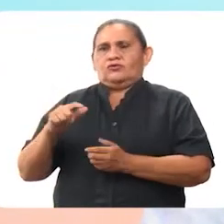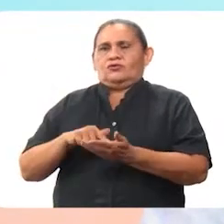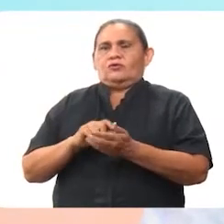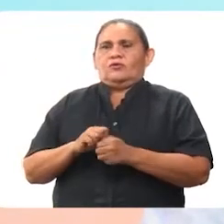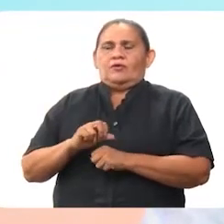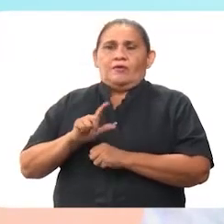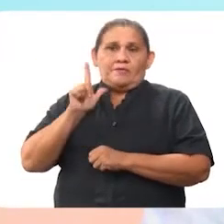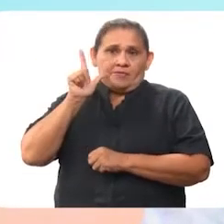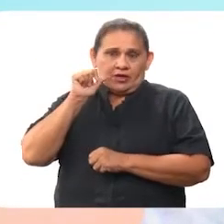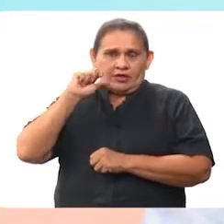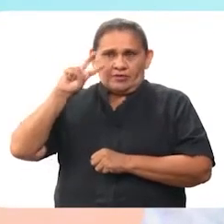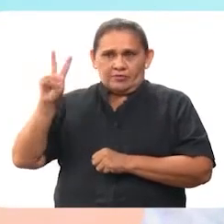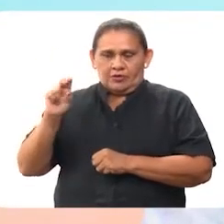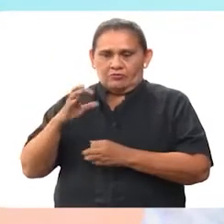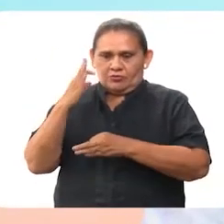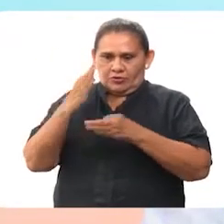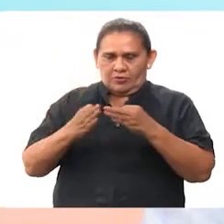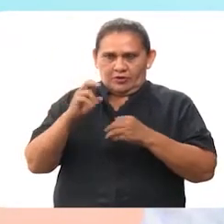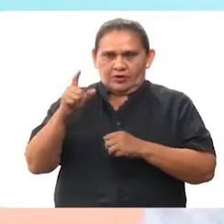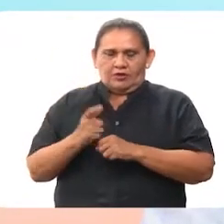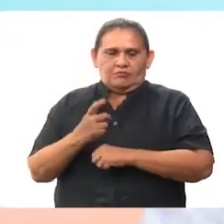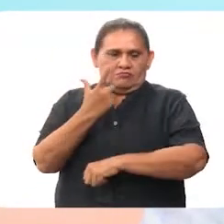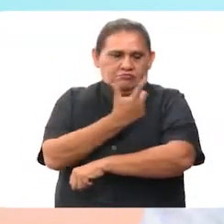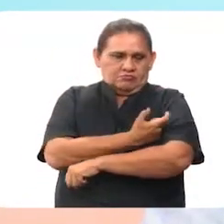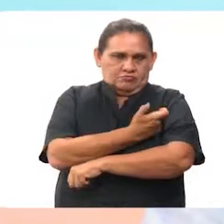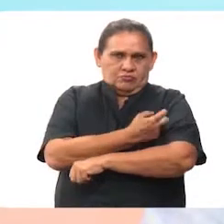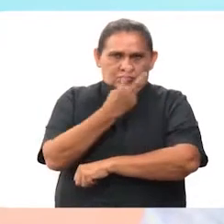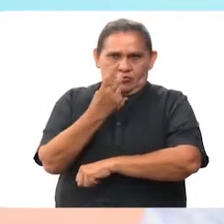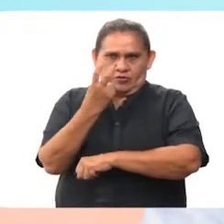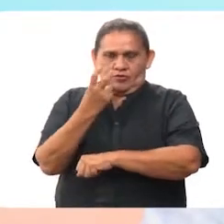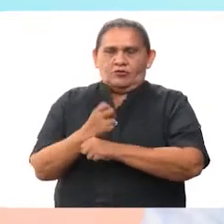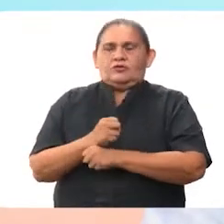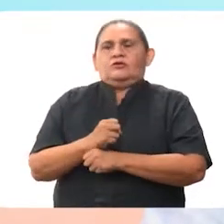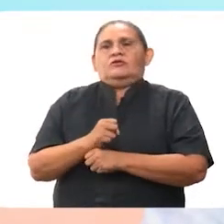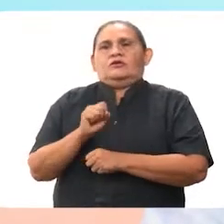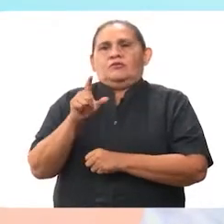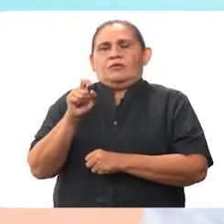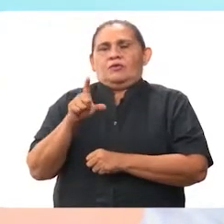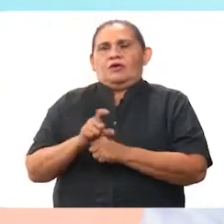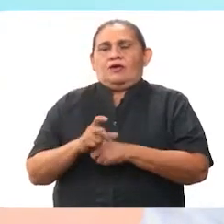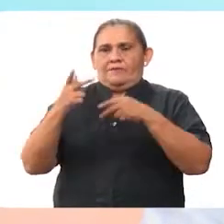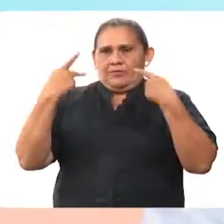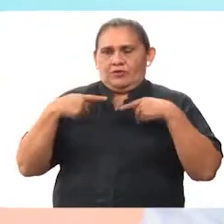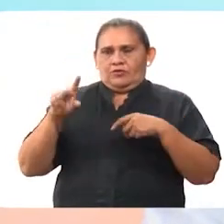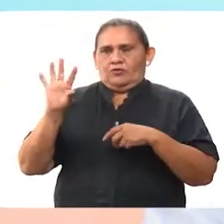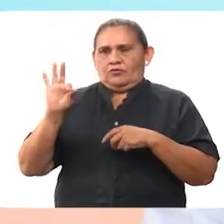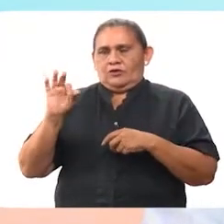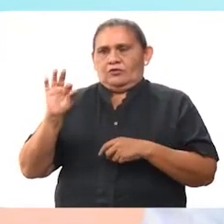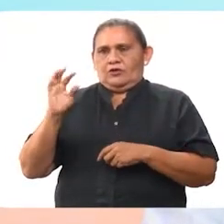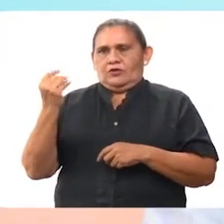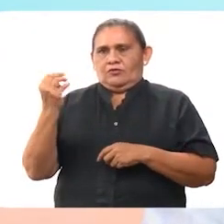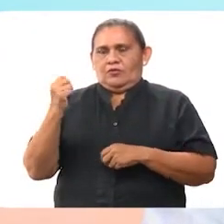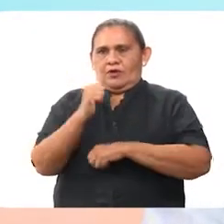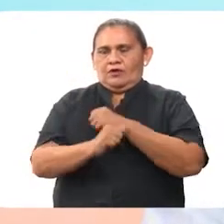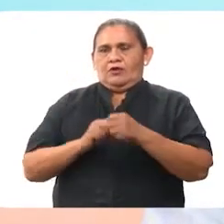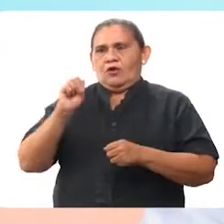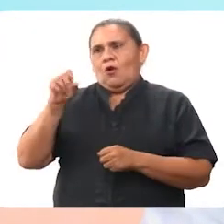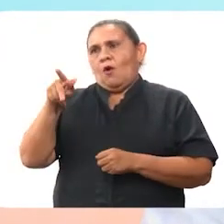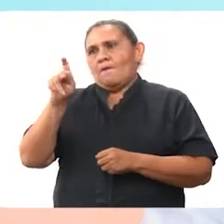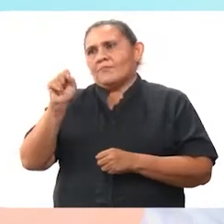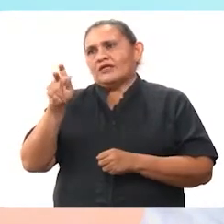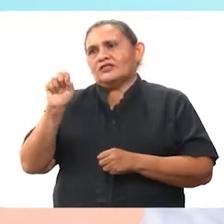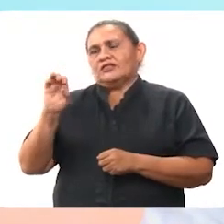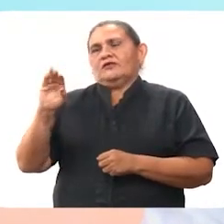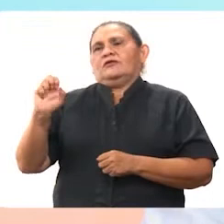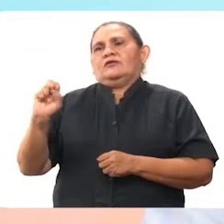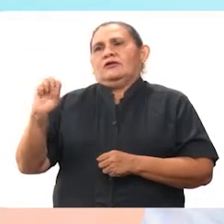mañana viernes 27 concluye este proceso con segundas dosis de la misma farmacéutica a personas de 40 a 49 años de Opichén, Panabá,